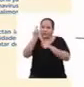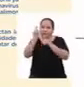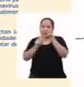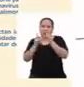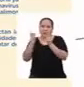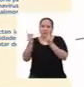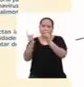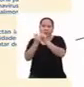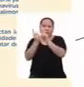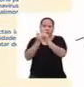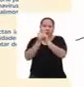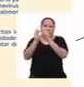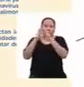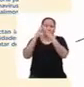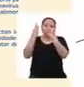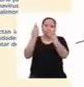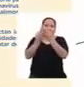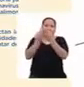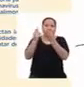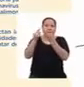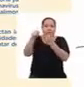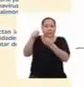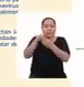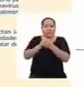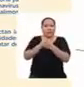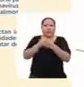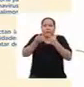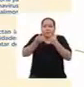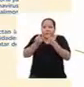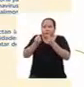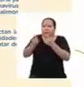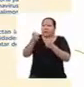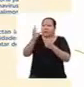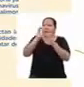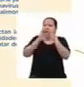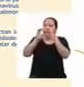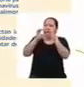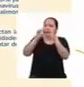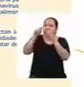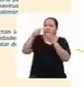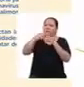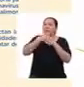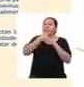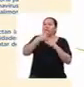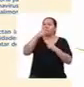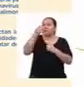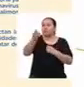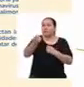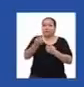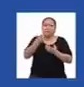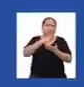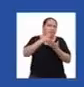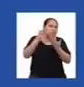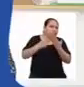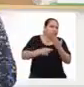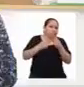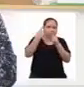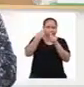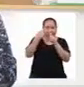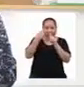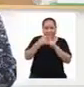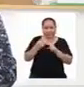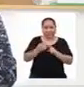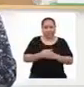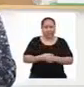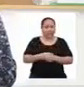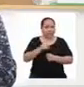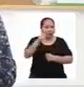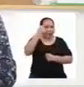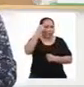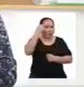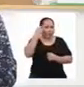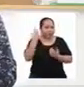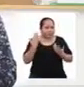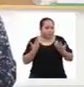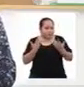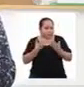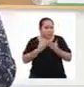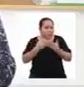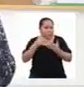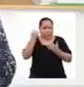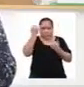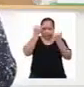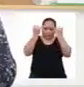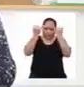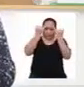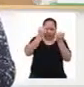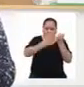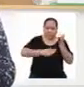quienes vivimos y tratar de conversar sobre sus gustos, proyectos, etc. ¿Crees que hay relación entre las